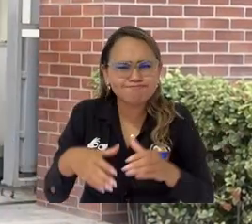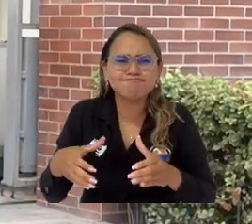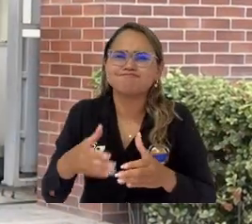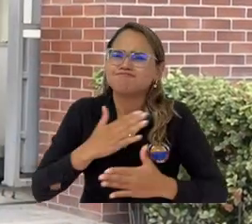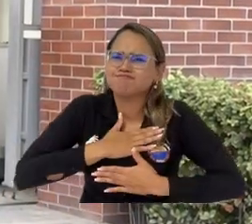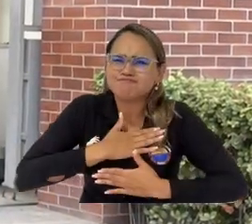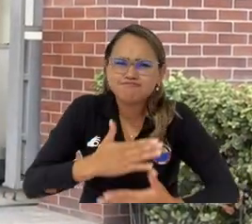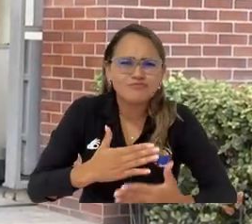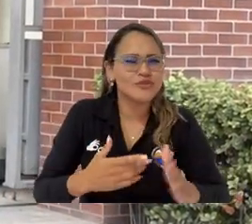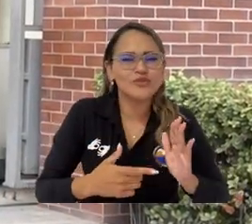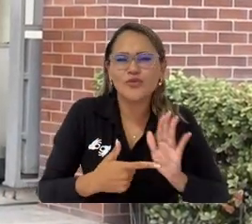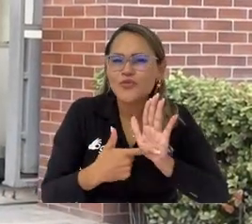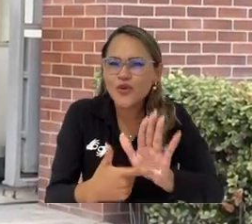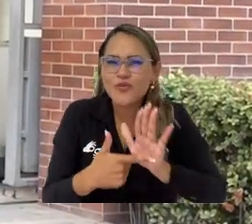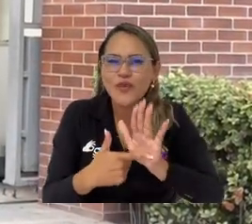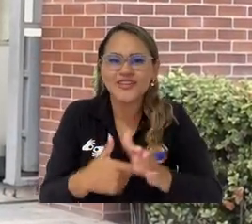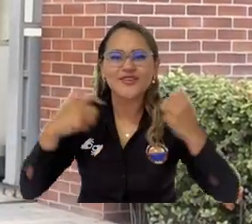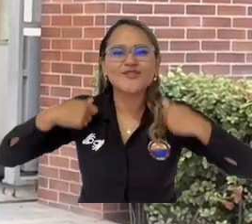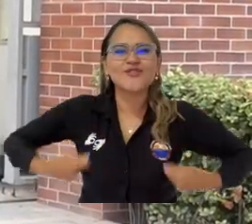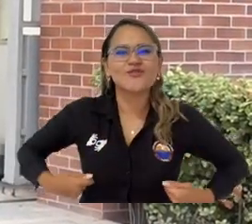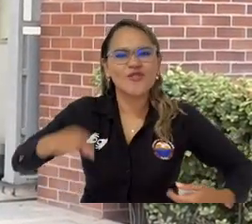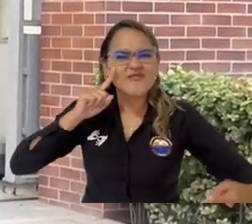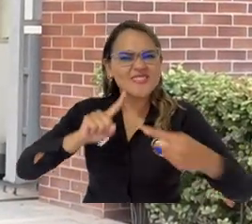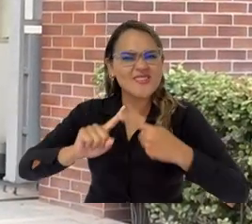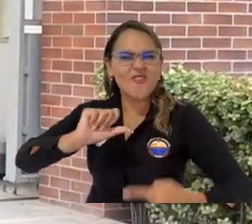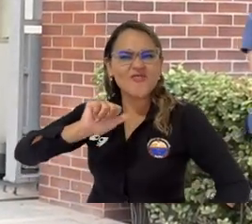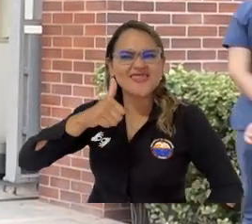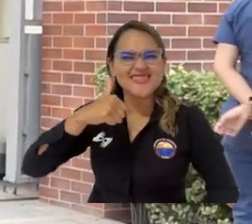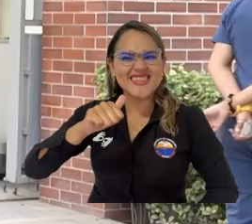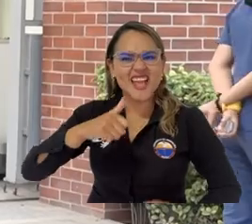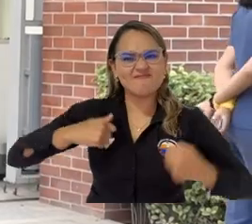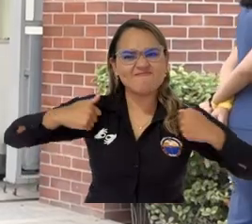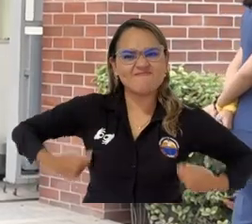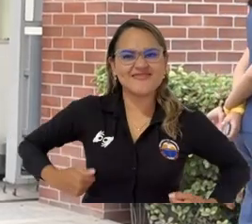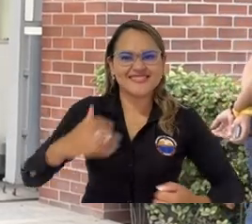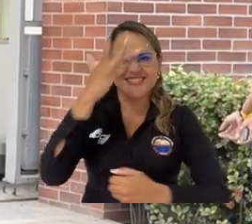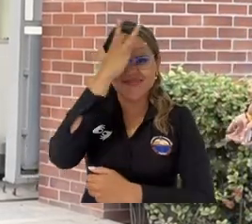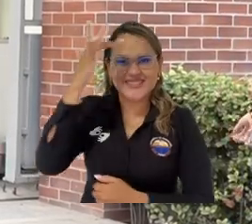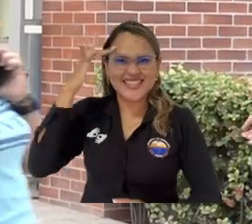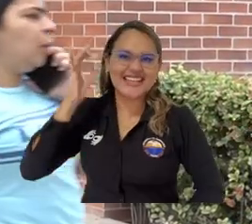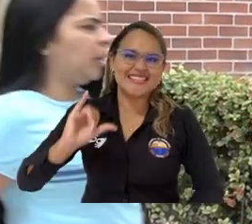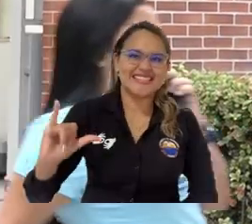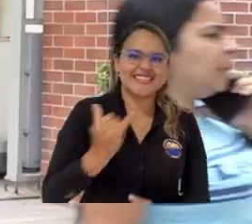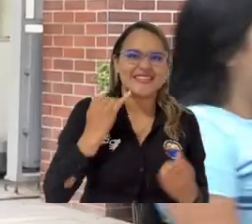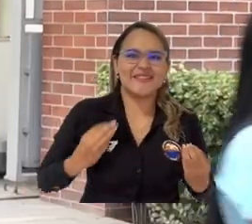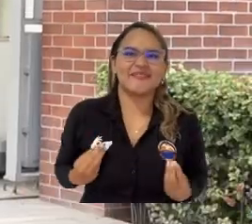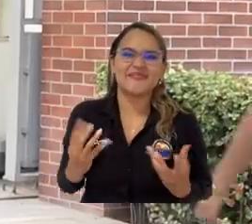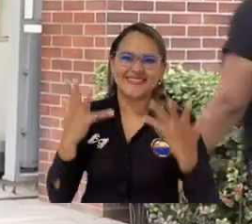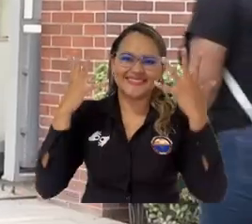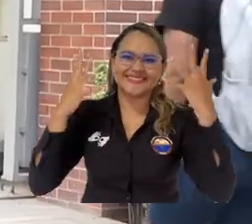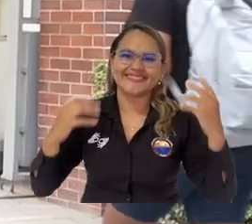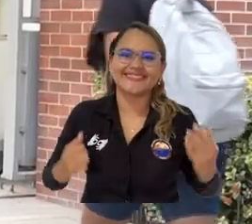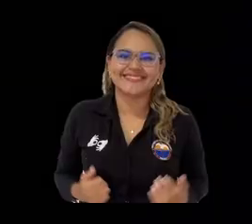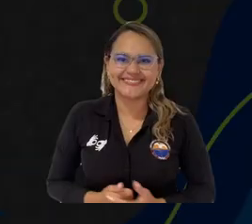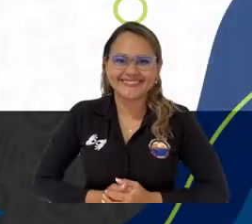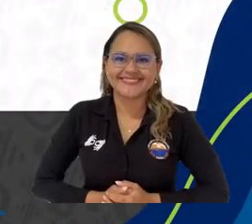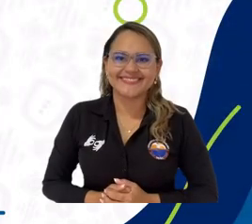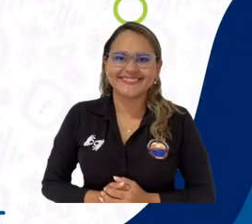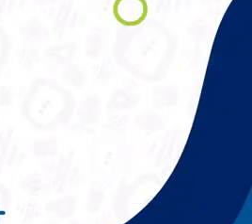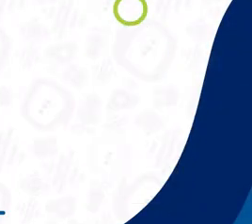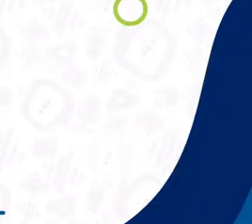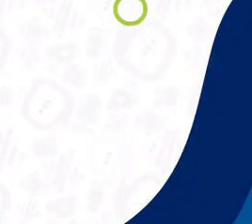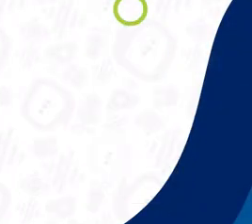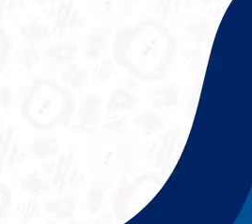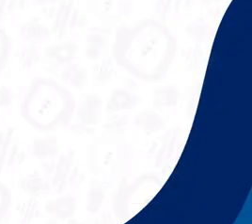Desarrollo Estudiantil, donde compartiremos cada espacio en la que nos ponemos la 10 por la salud mental y decimos sí por la vida.